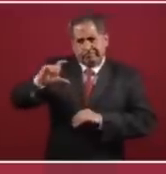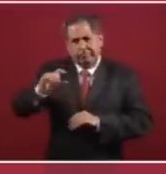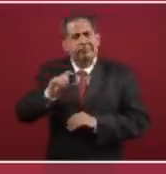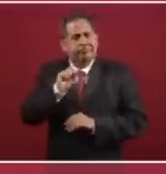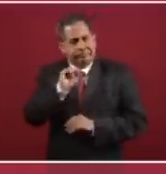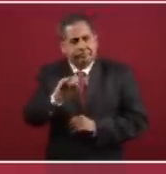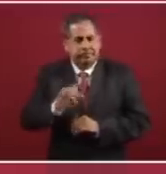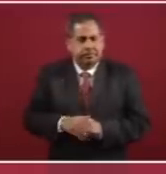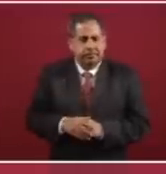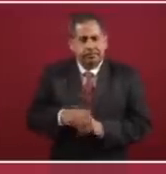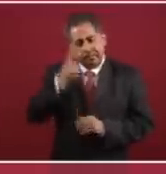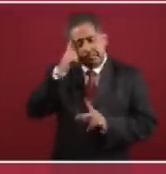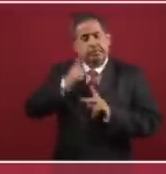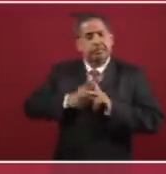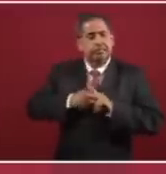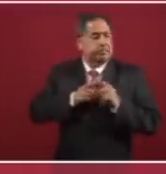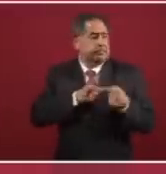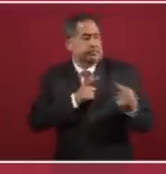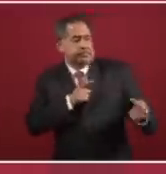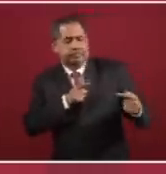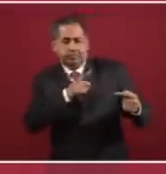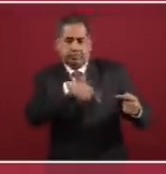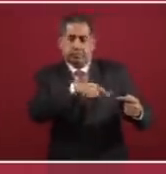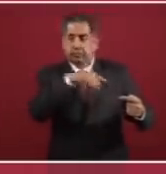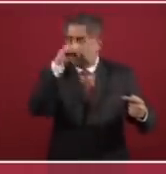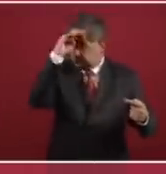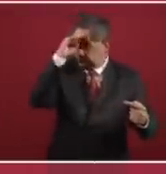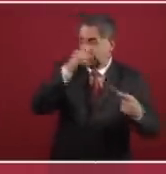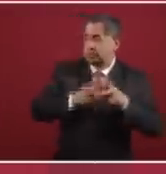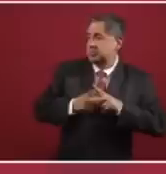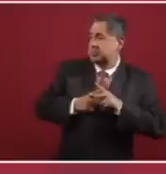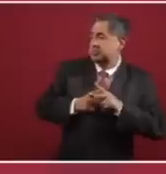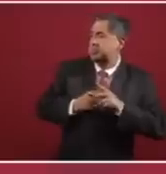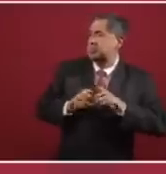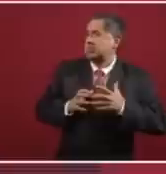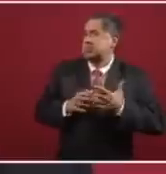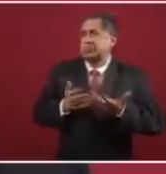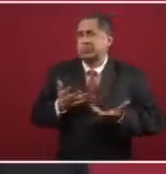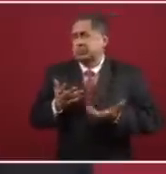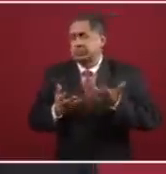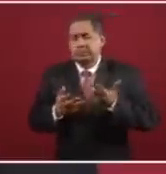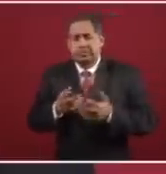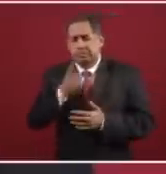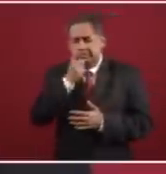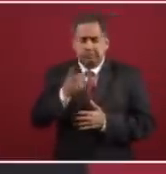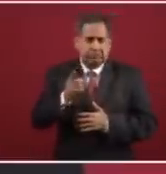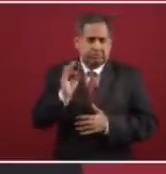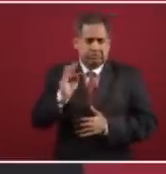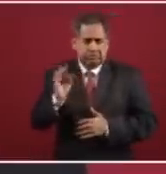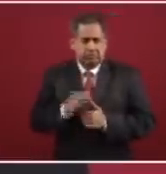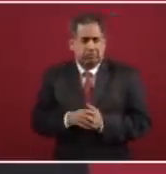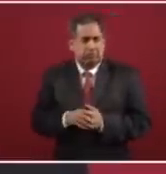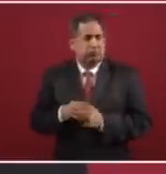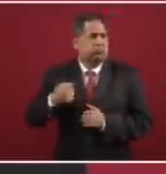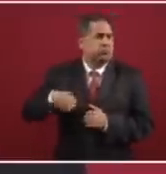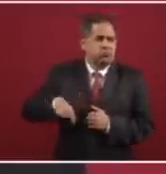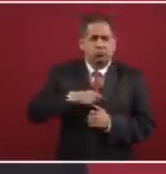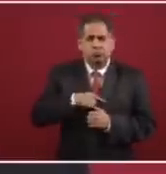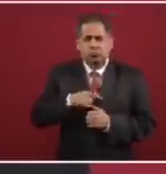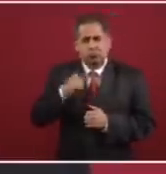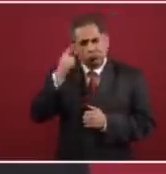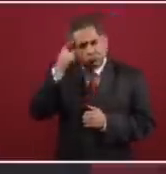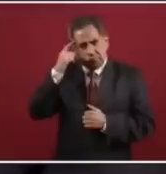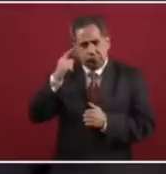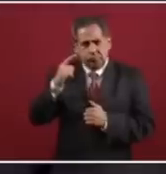El pronóstico de nuestros adversarios era que íbamos